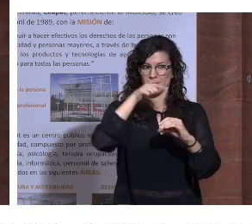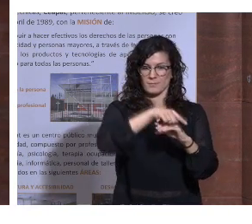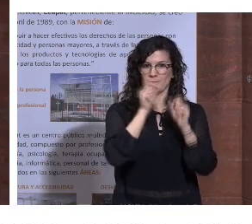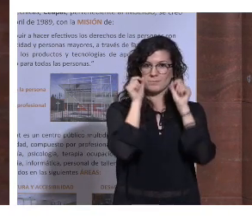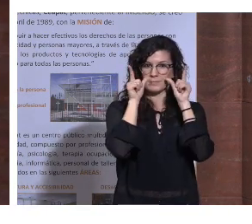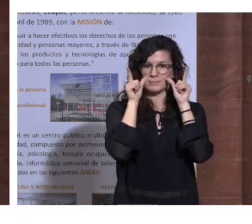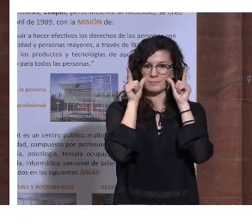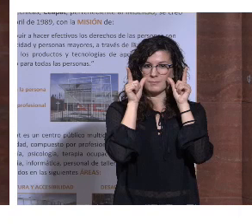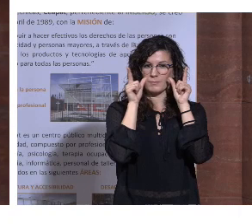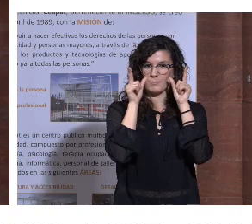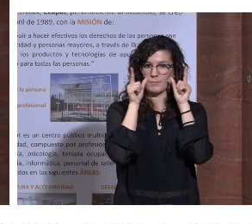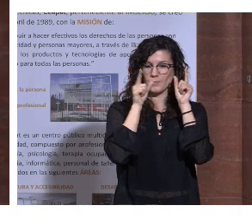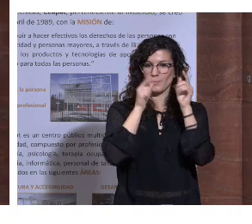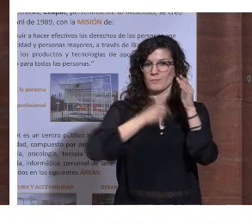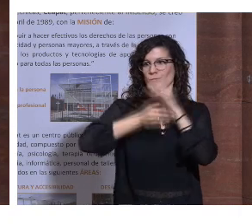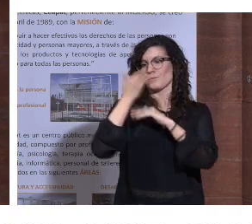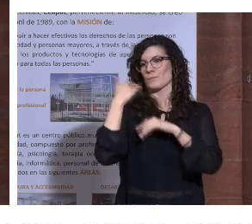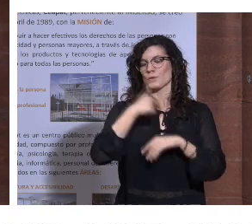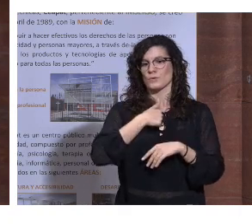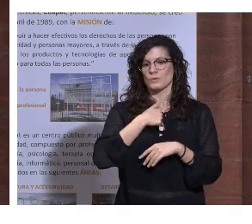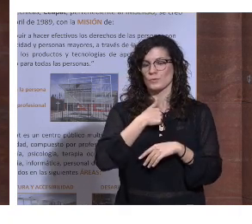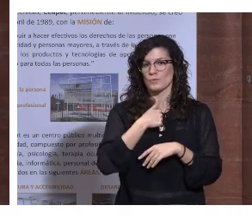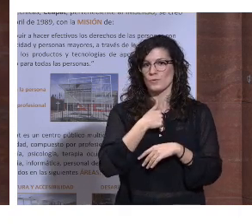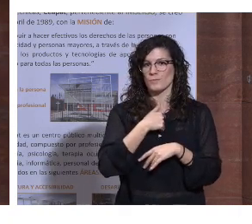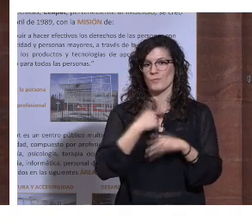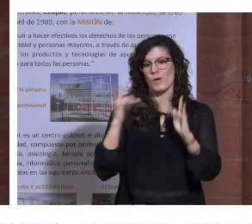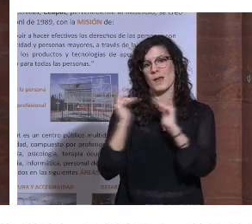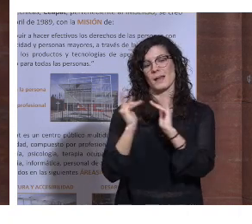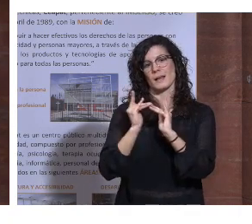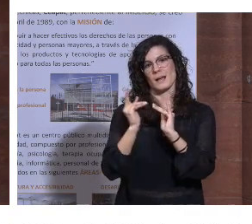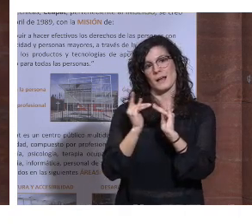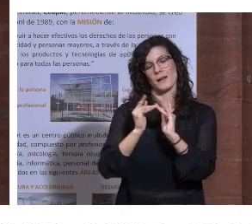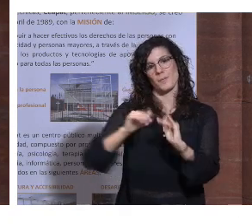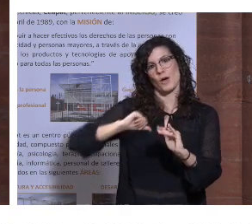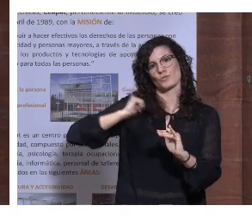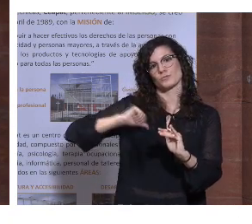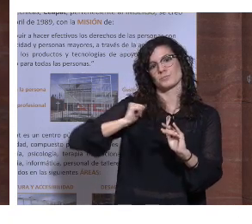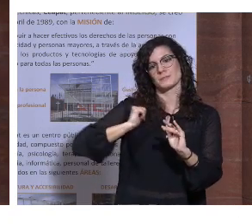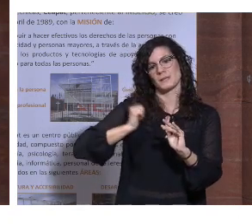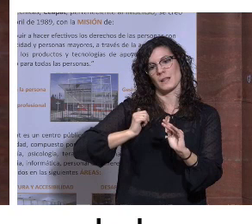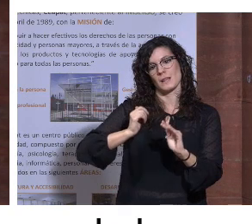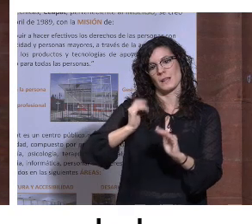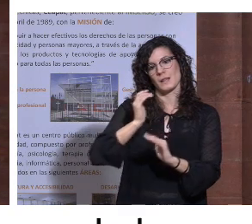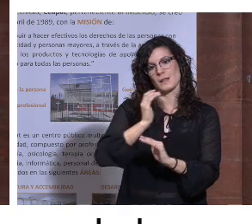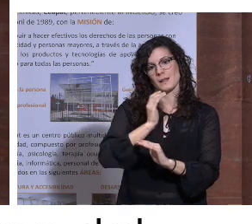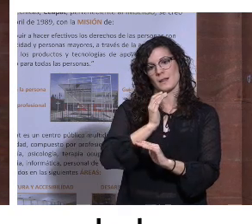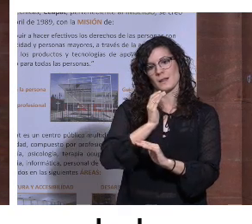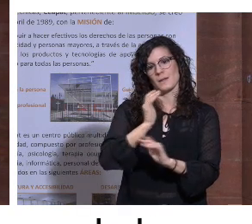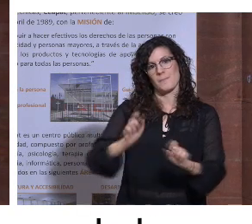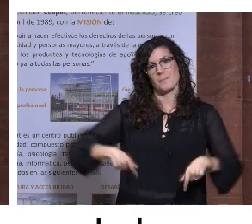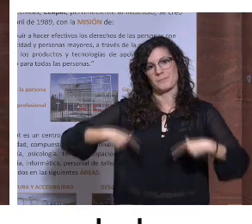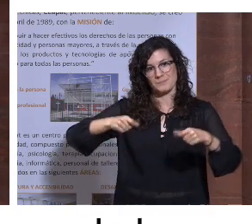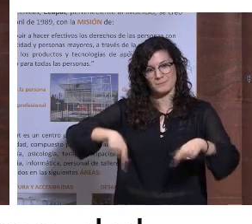fue en la cama del Hospital de Parapléjicos de Toledo en el